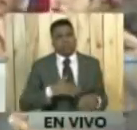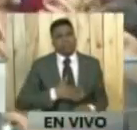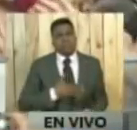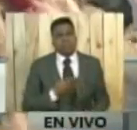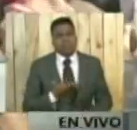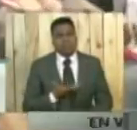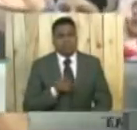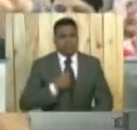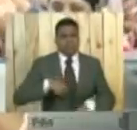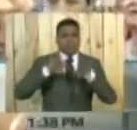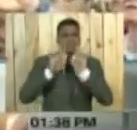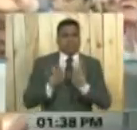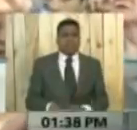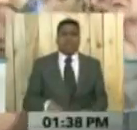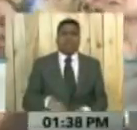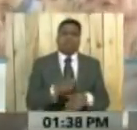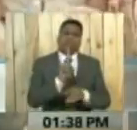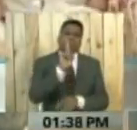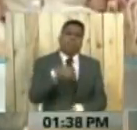para detener o denunciar